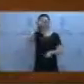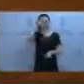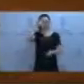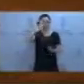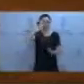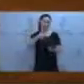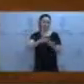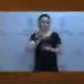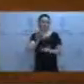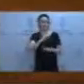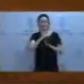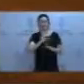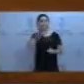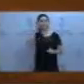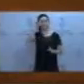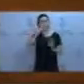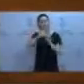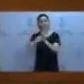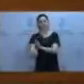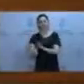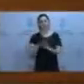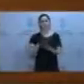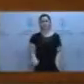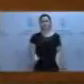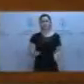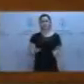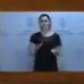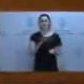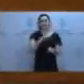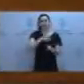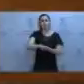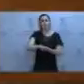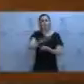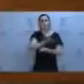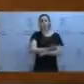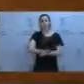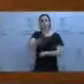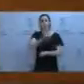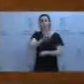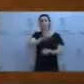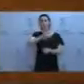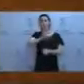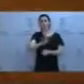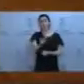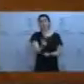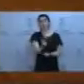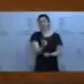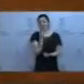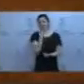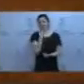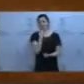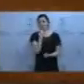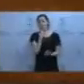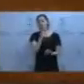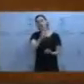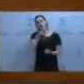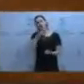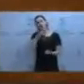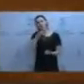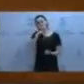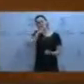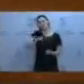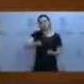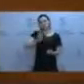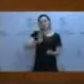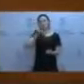la gran desfavorecida. Básicamente dando cobertura en zonas de baja rentabilidad que a otros medios a lo mejor no las atienden